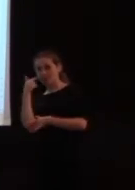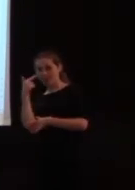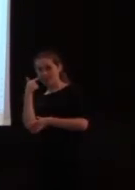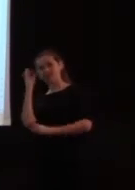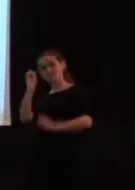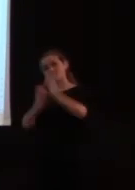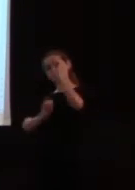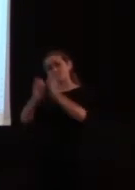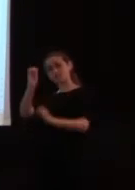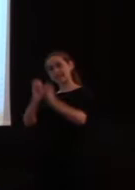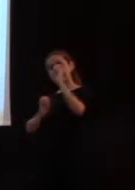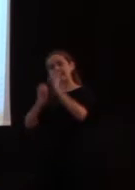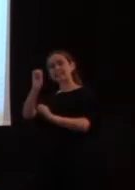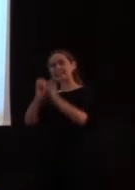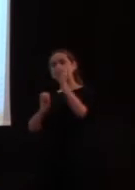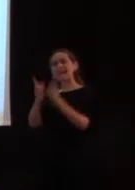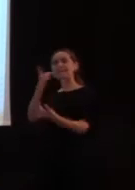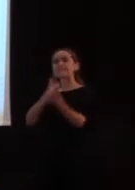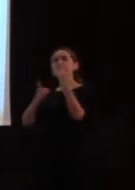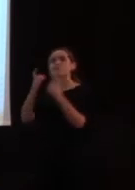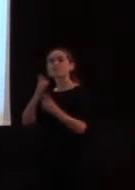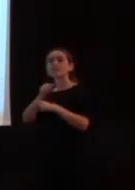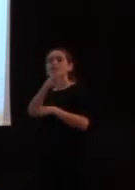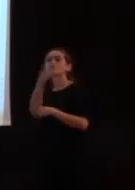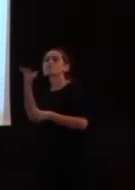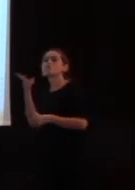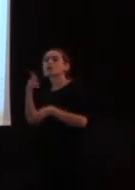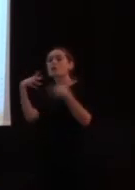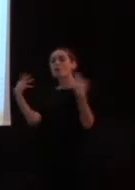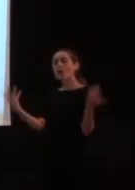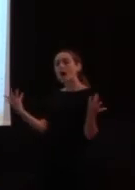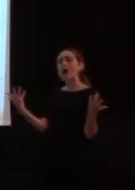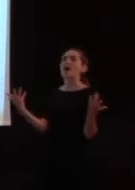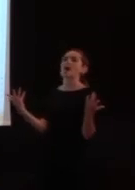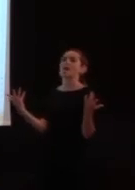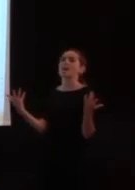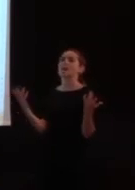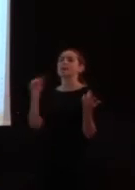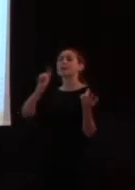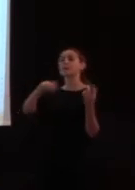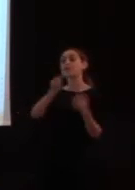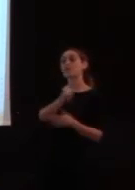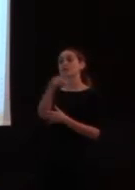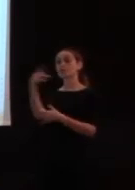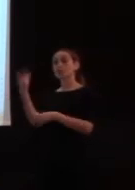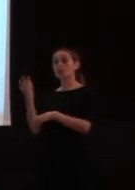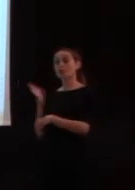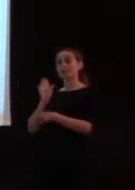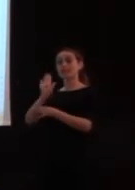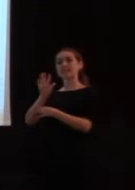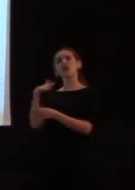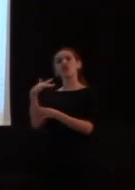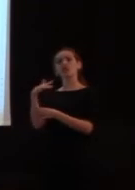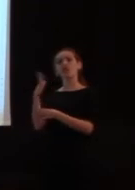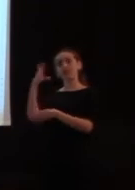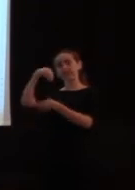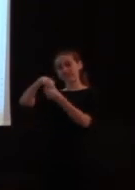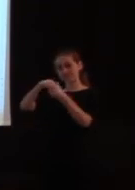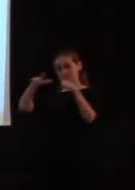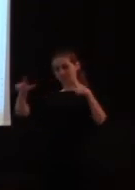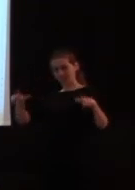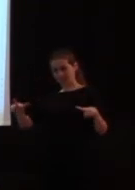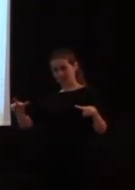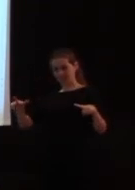de informantes o sabía qué porcentaje de informantes no, y presentaron los resultados en la clase. Bueno, a eso le dedicamos